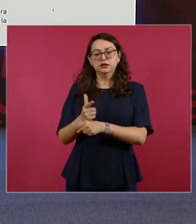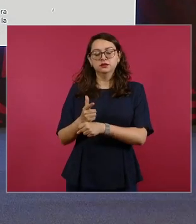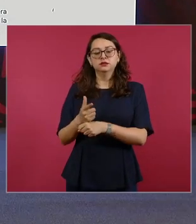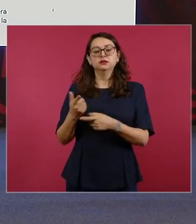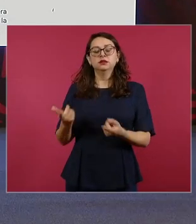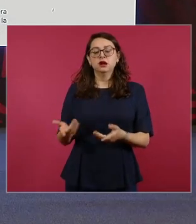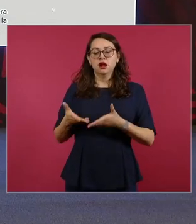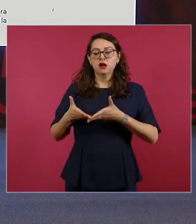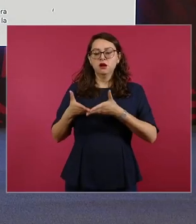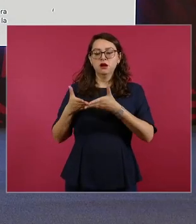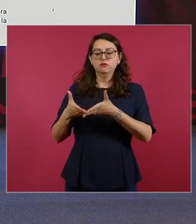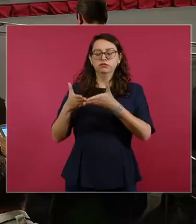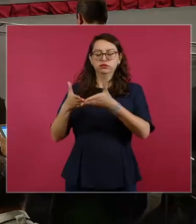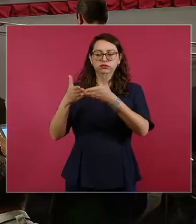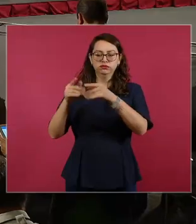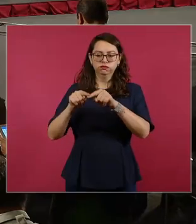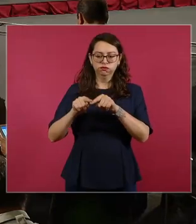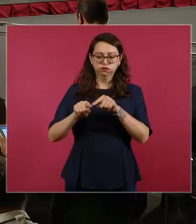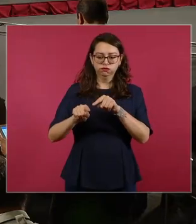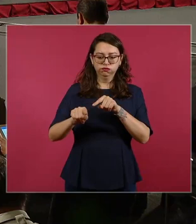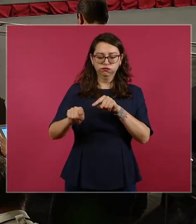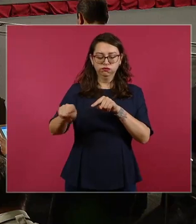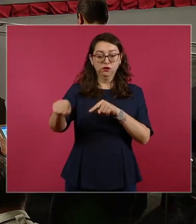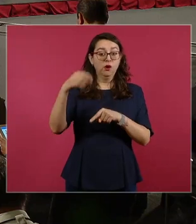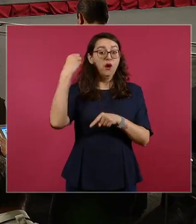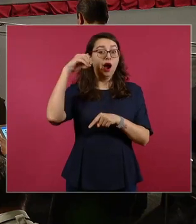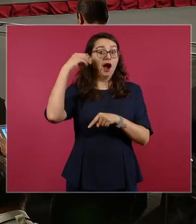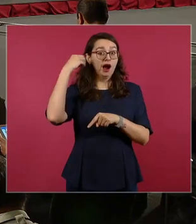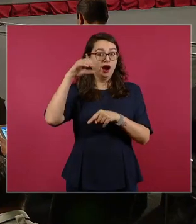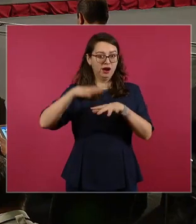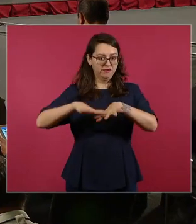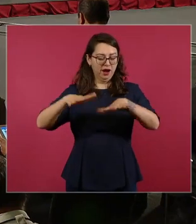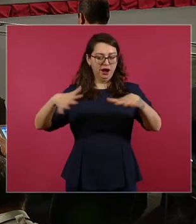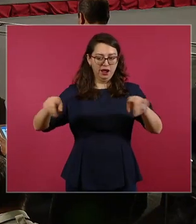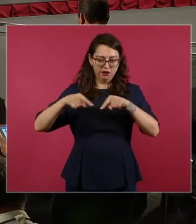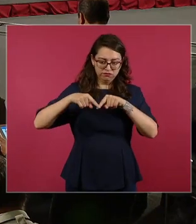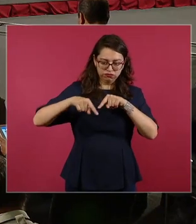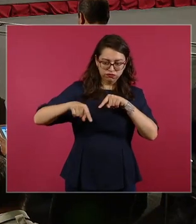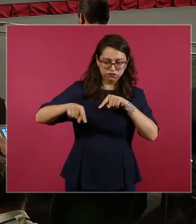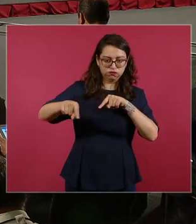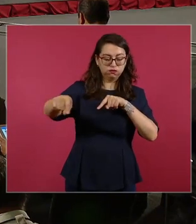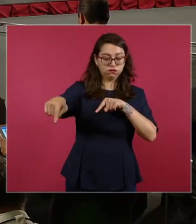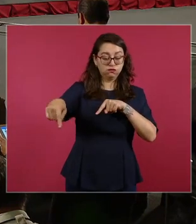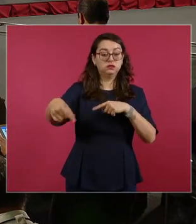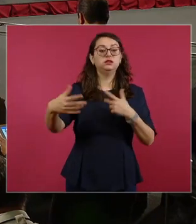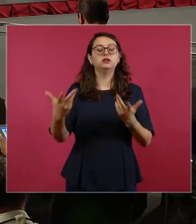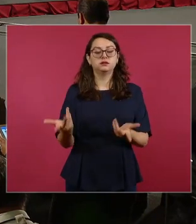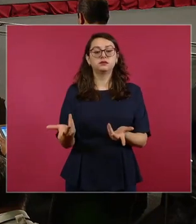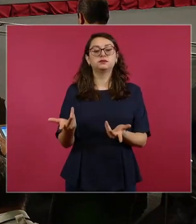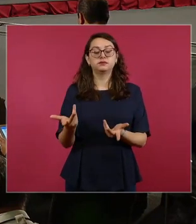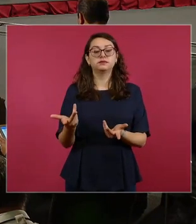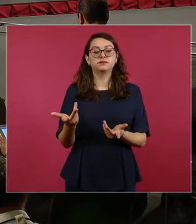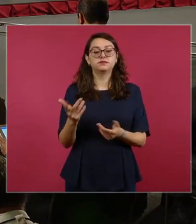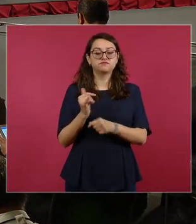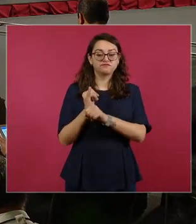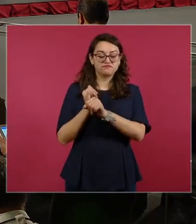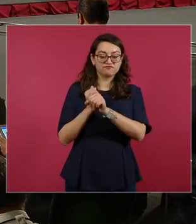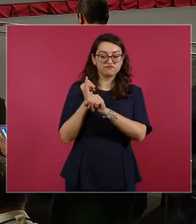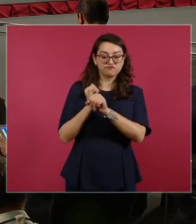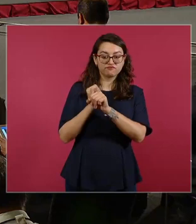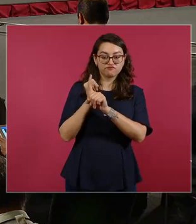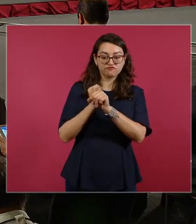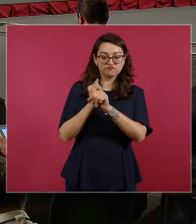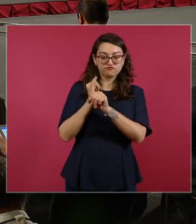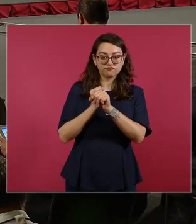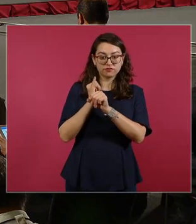millas náuticas de Santa Cruz, Huatulco, en Oaxaca. De acuerdo con las investigaciones realizadas por la